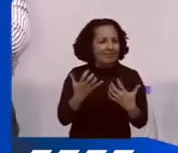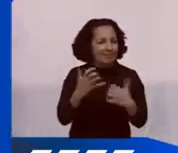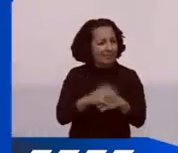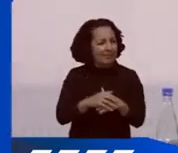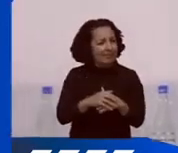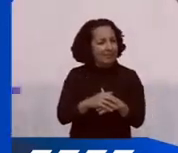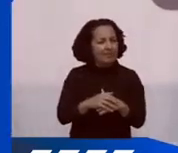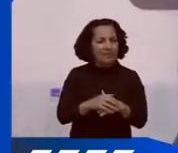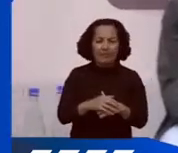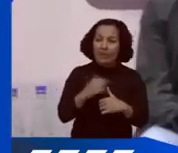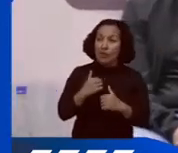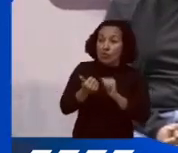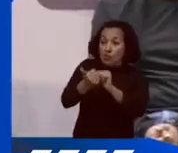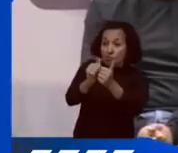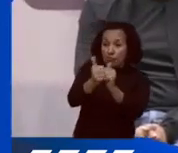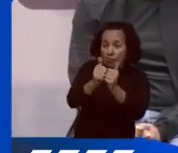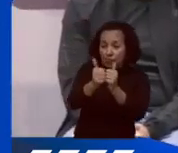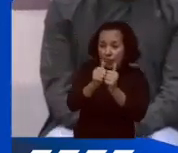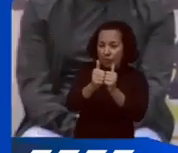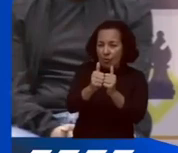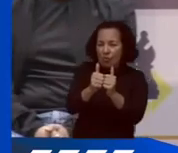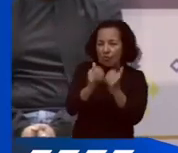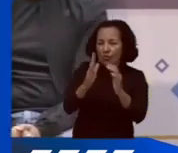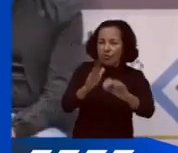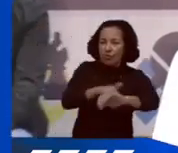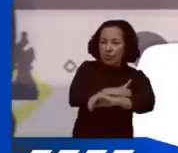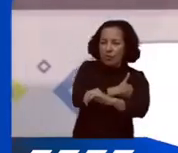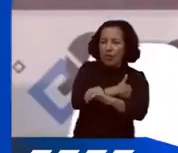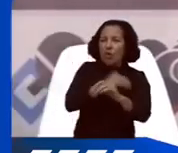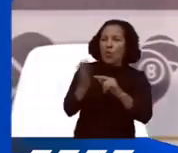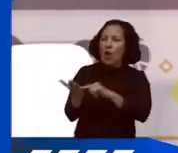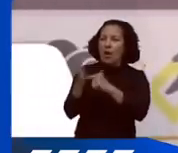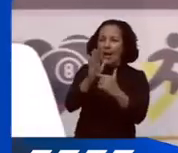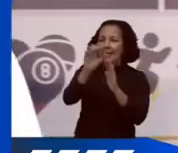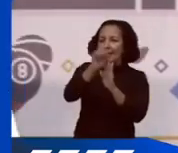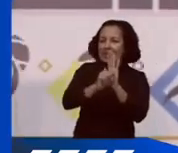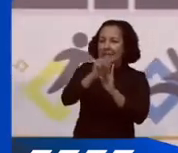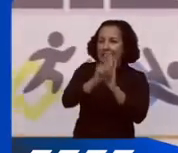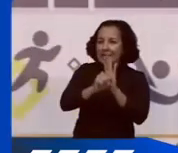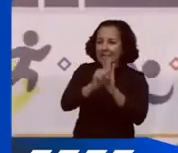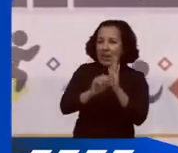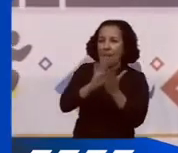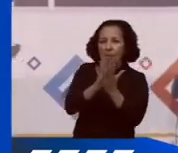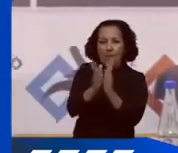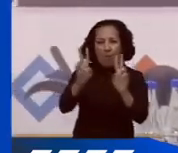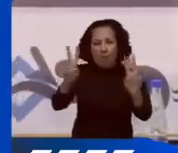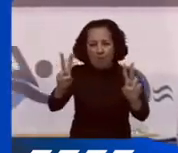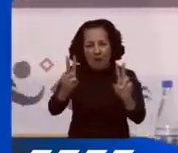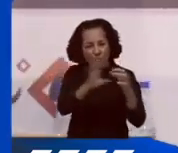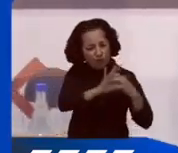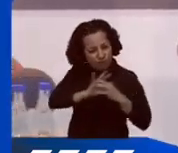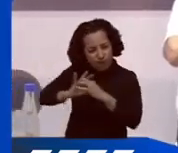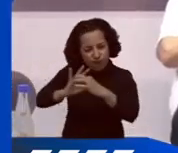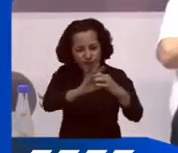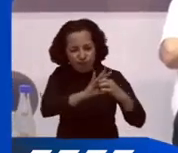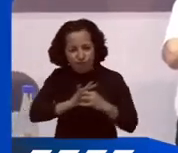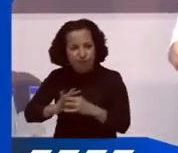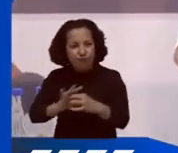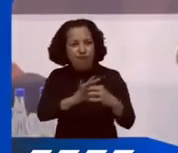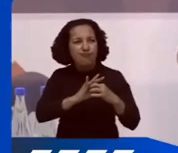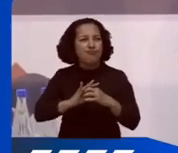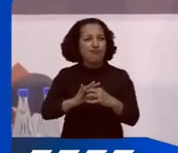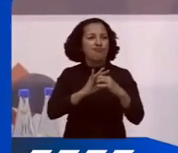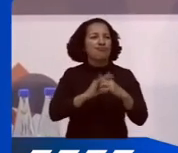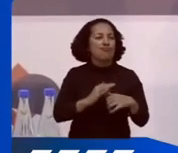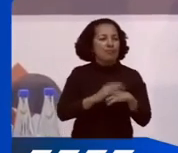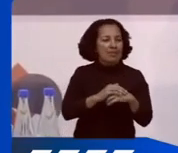Lo primero es el deporte y el magisterio como símbolo de paz y de unión.